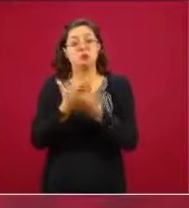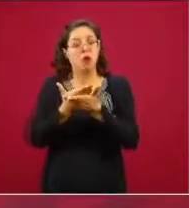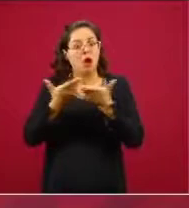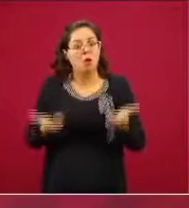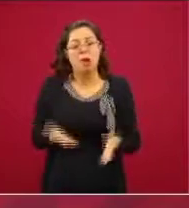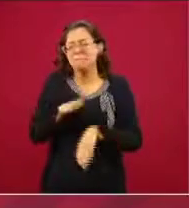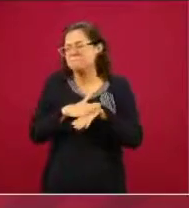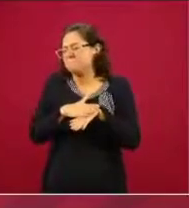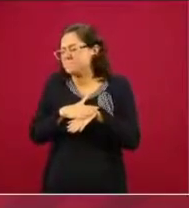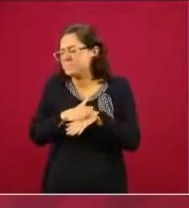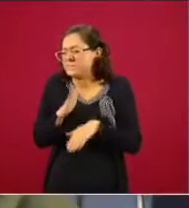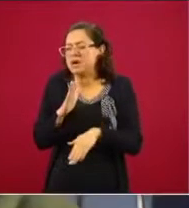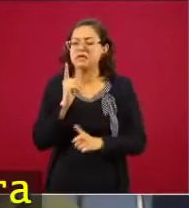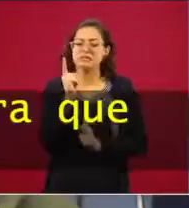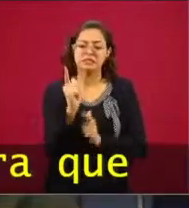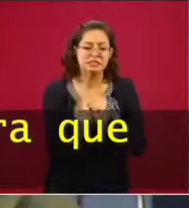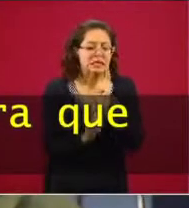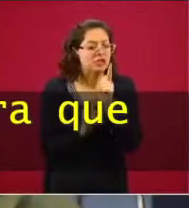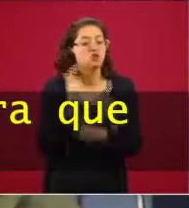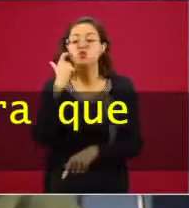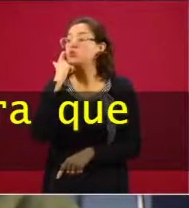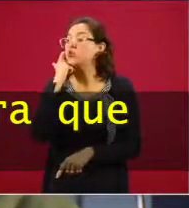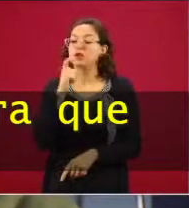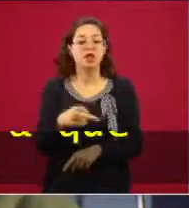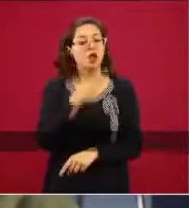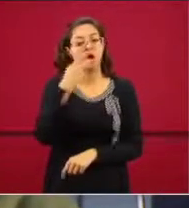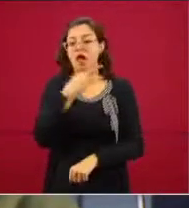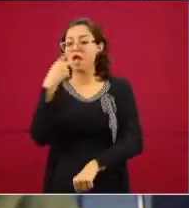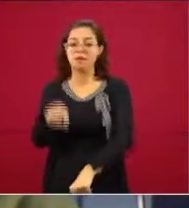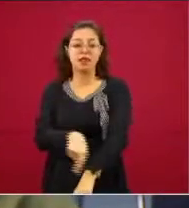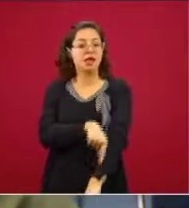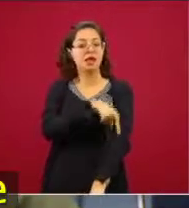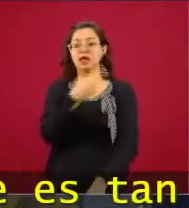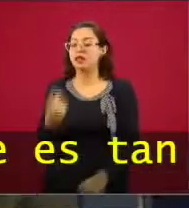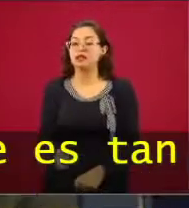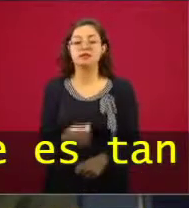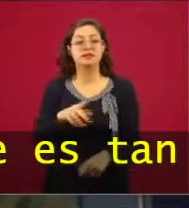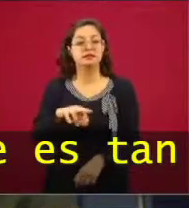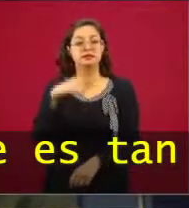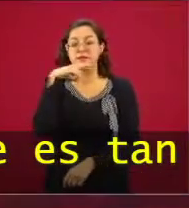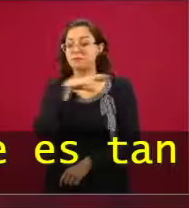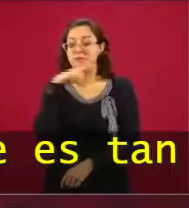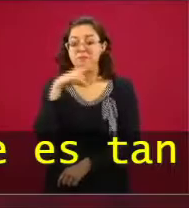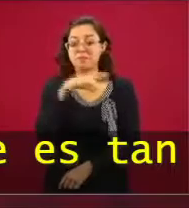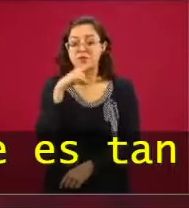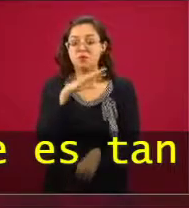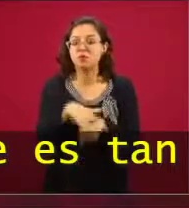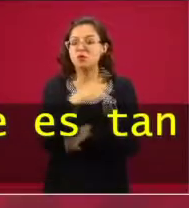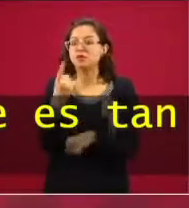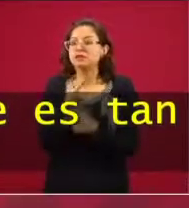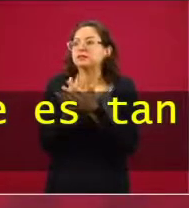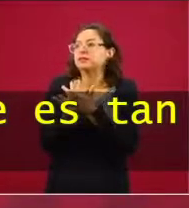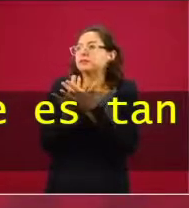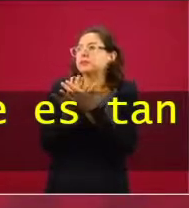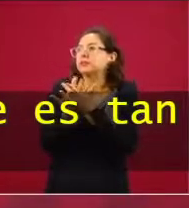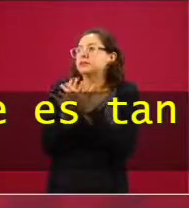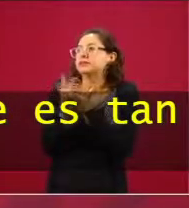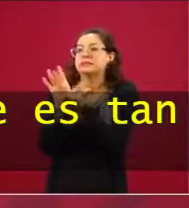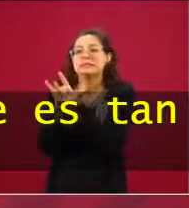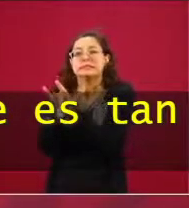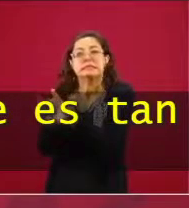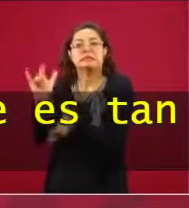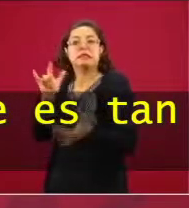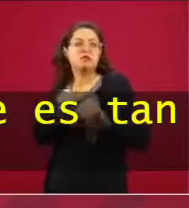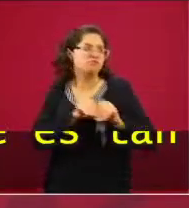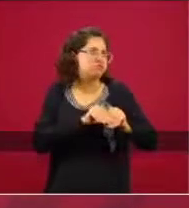No quiero hablar de corrido para que no vayan a utilizar algo, porque están así. Me están